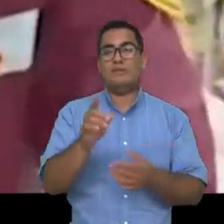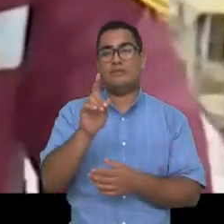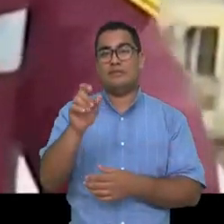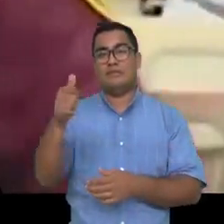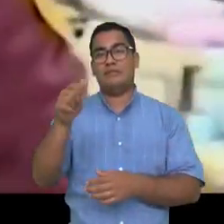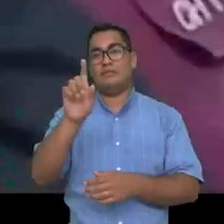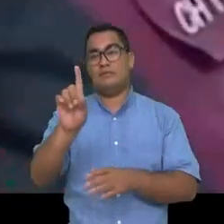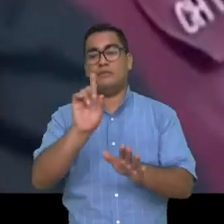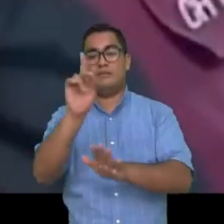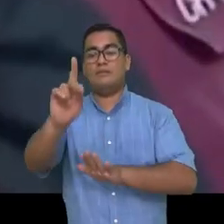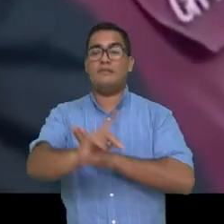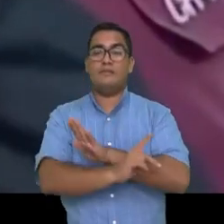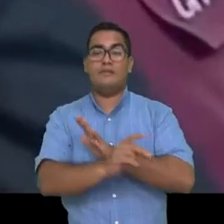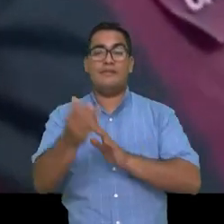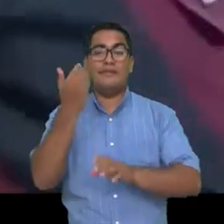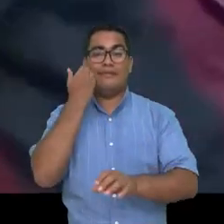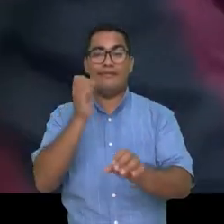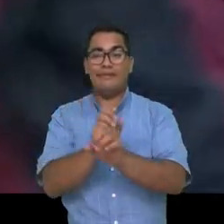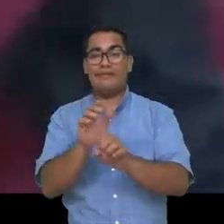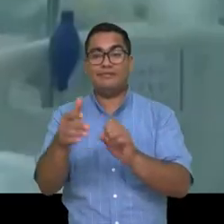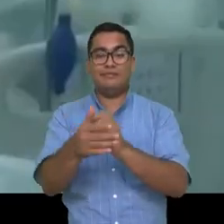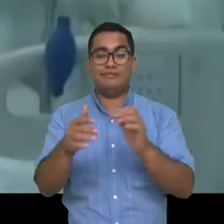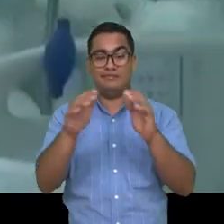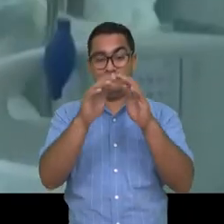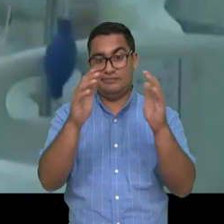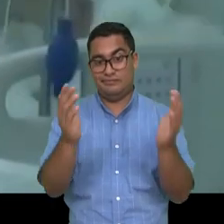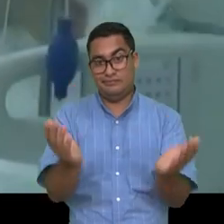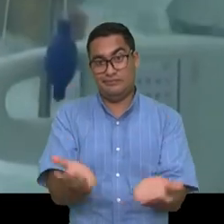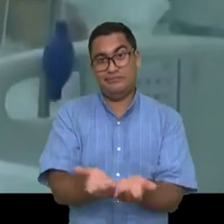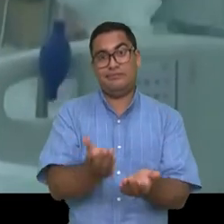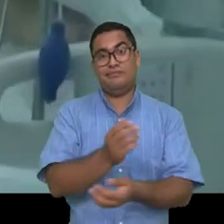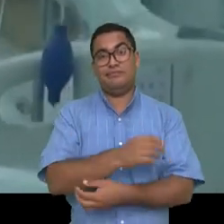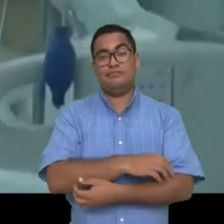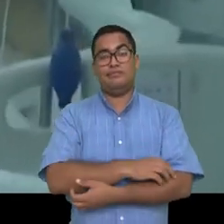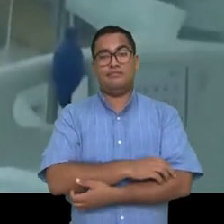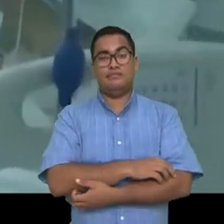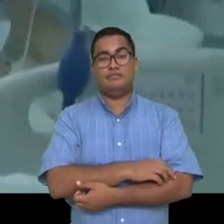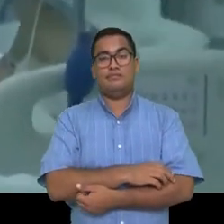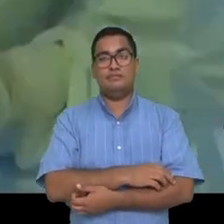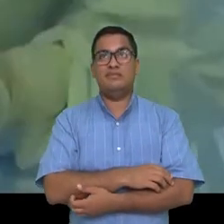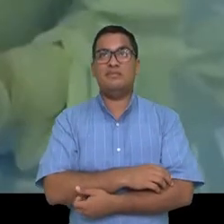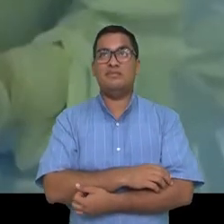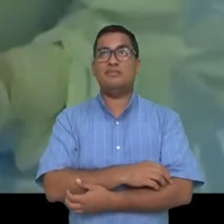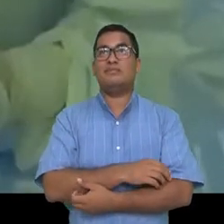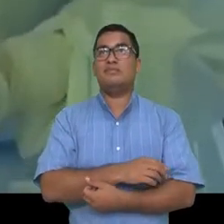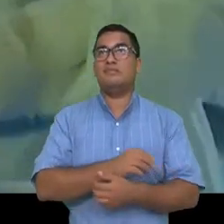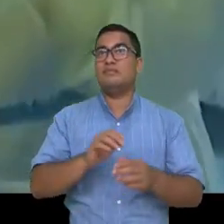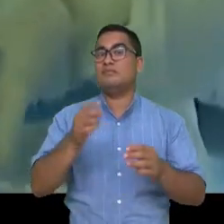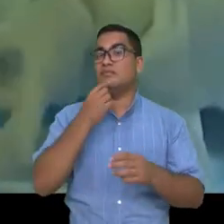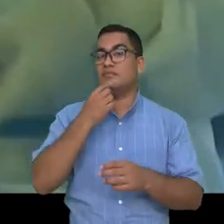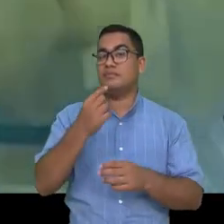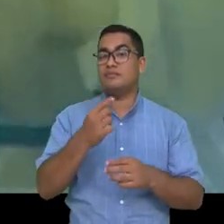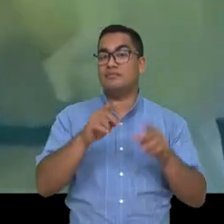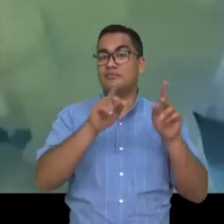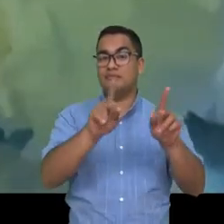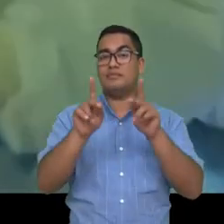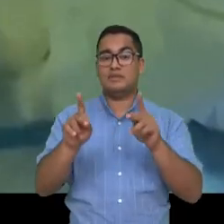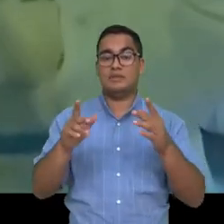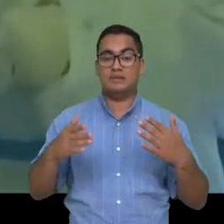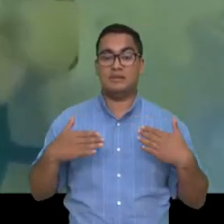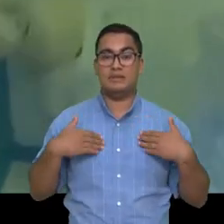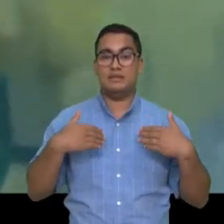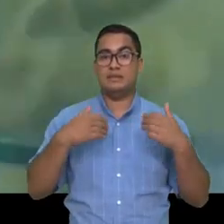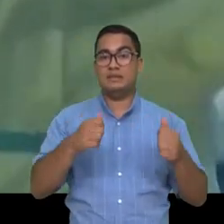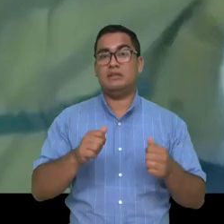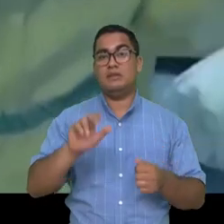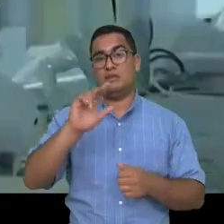la pandemia ocasionada por el COVID-19 o coronavirus a nivel mundial. Al respecto, la cifra de pacientes recuperados es